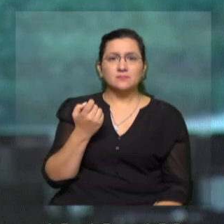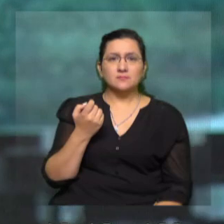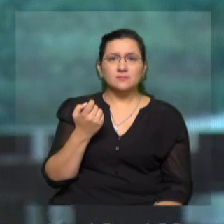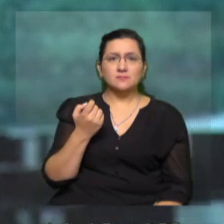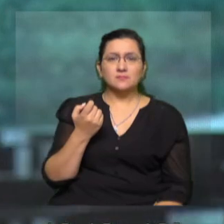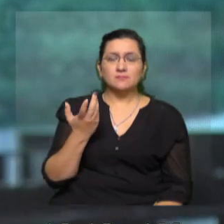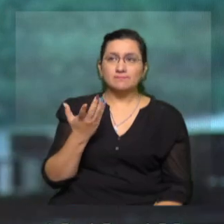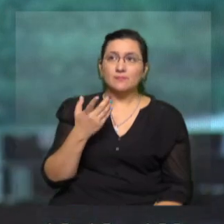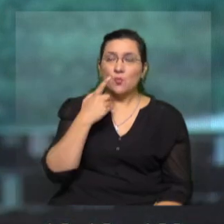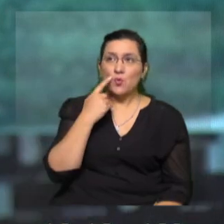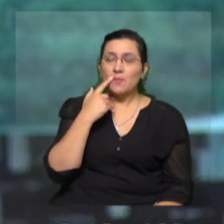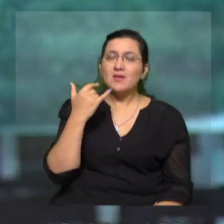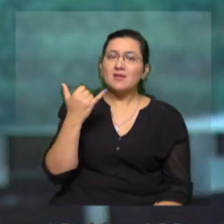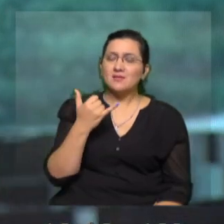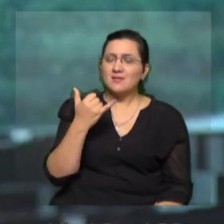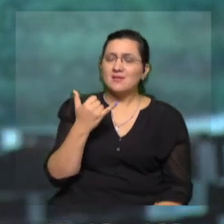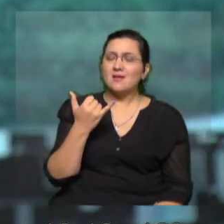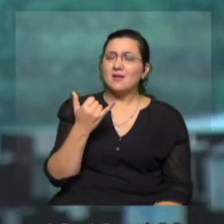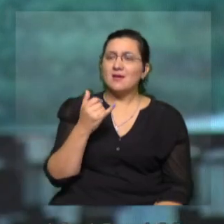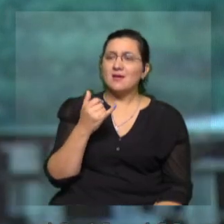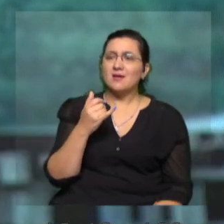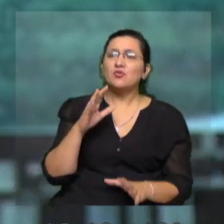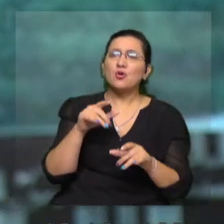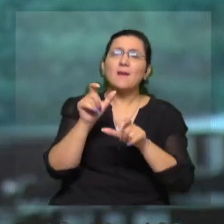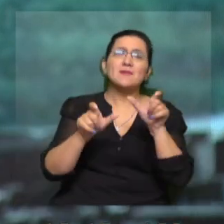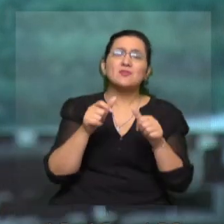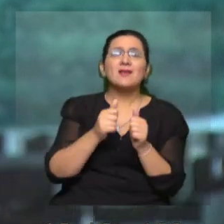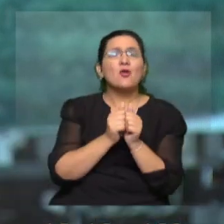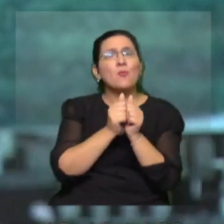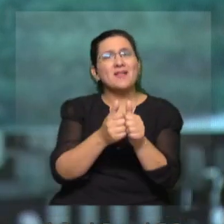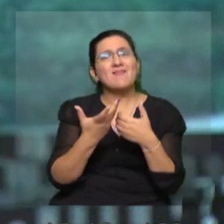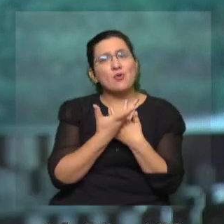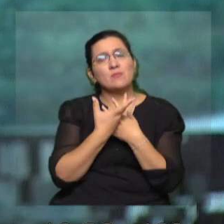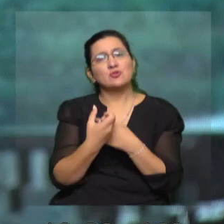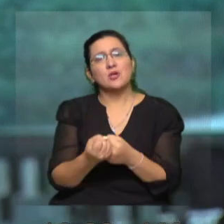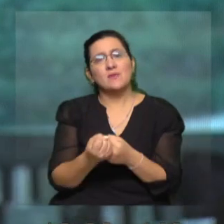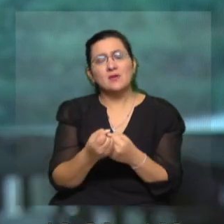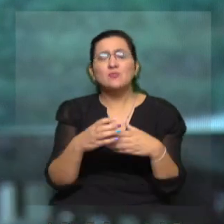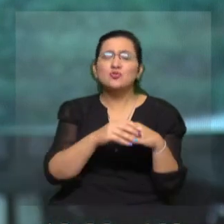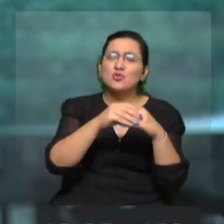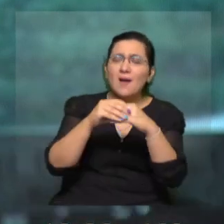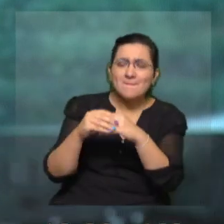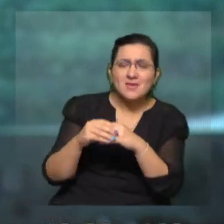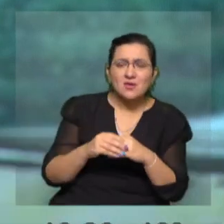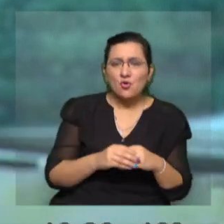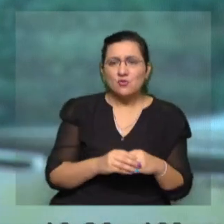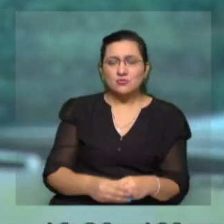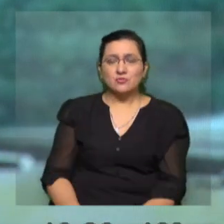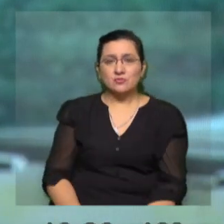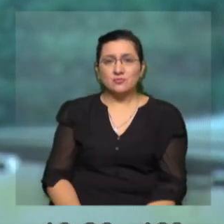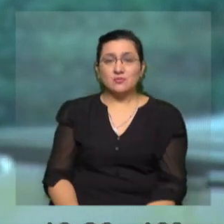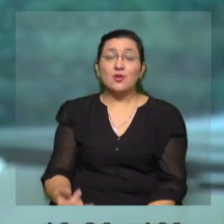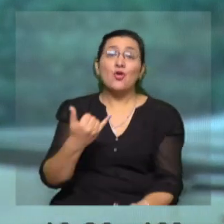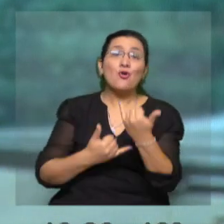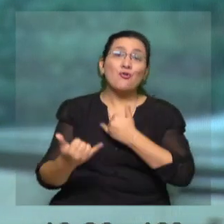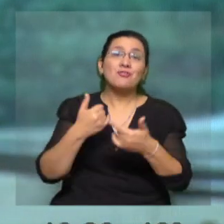que tenía la gente... Tenía toda la gente con él, mucha amistad, nos